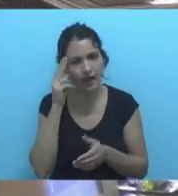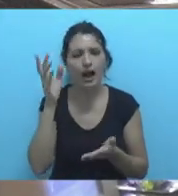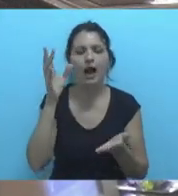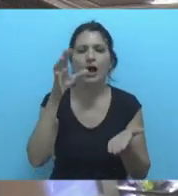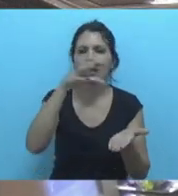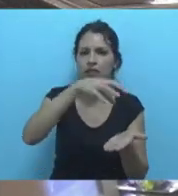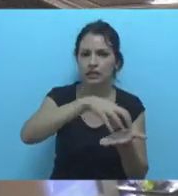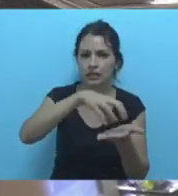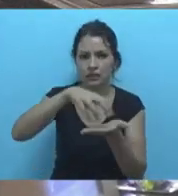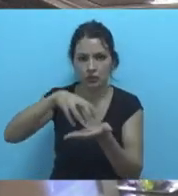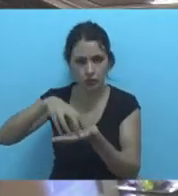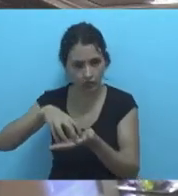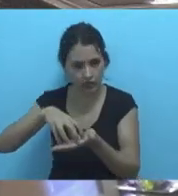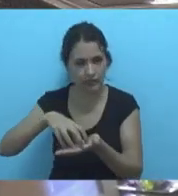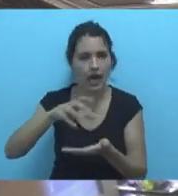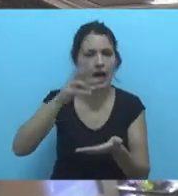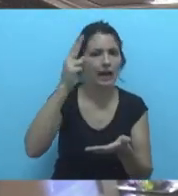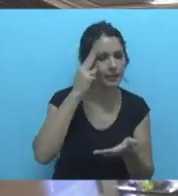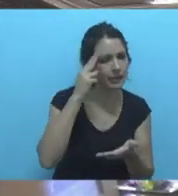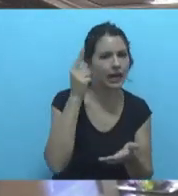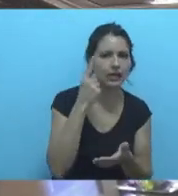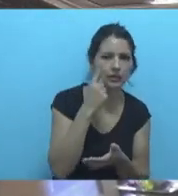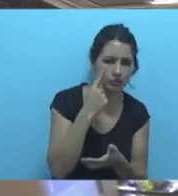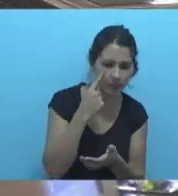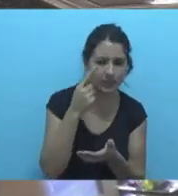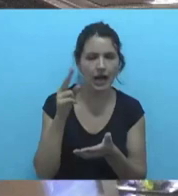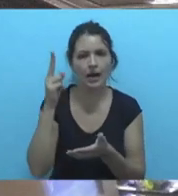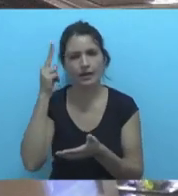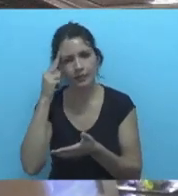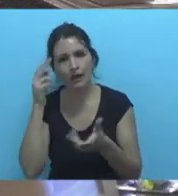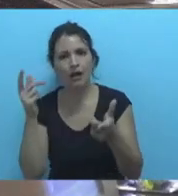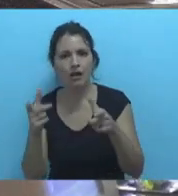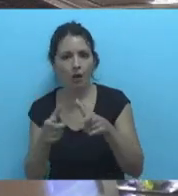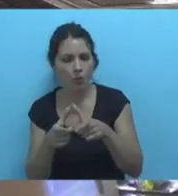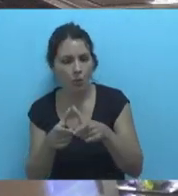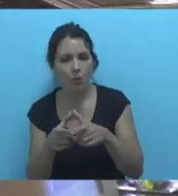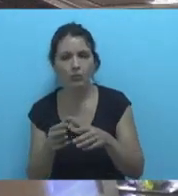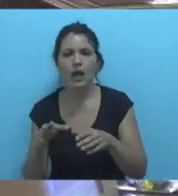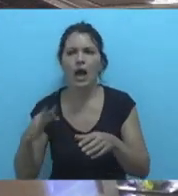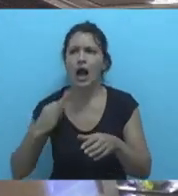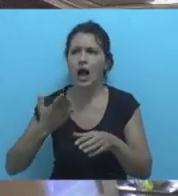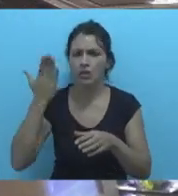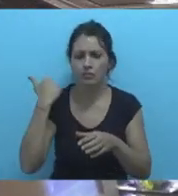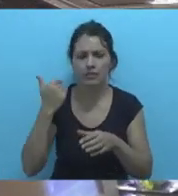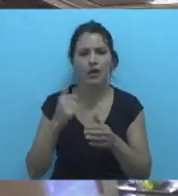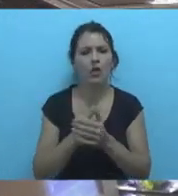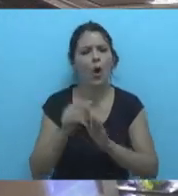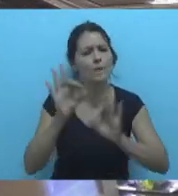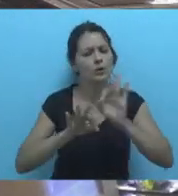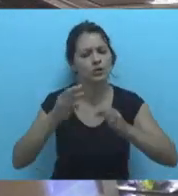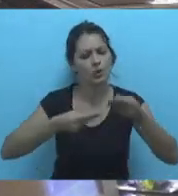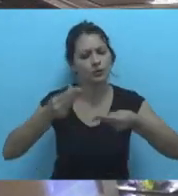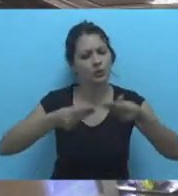instituciones. Se hizo una aprobación sobre fin de año del proyecto 2021 del